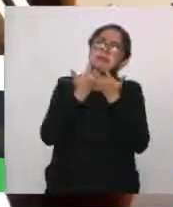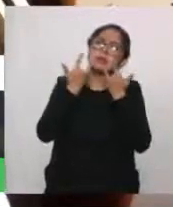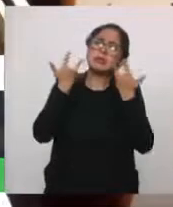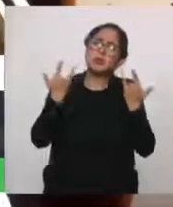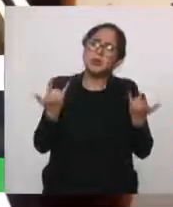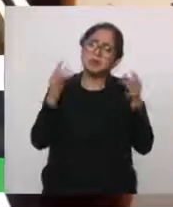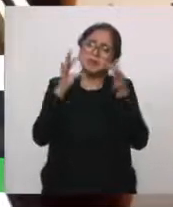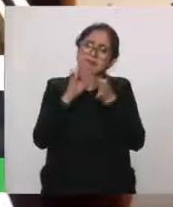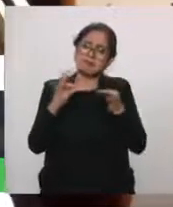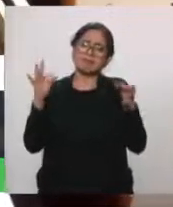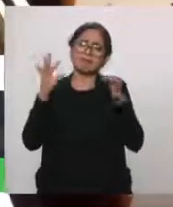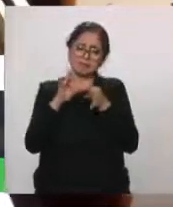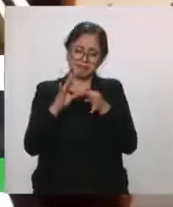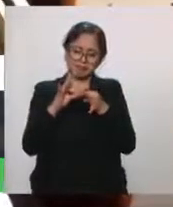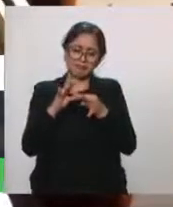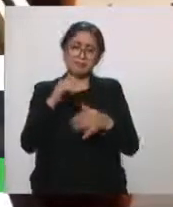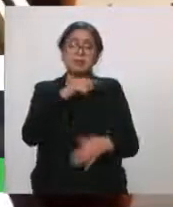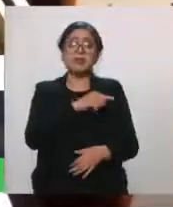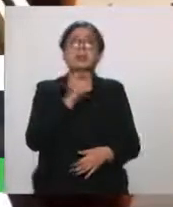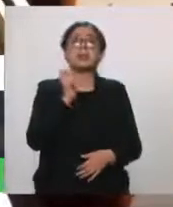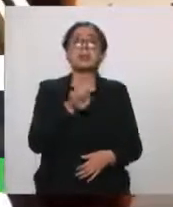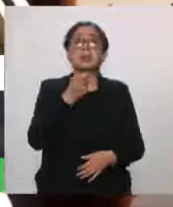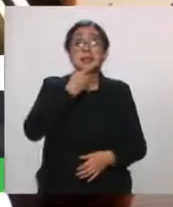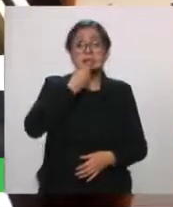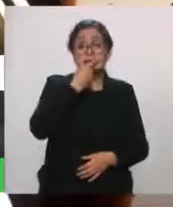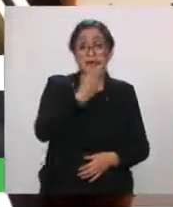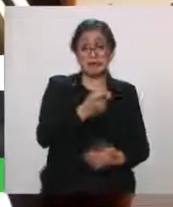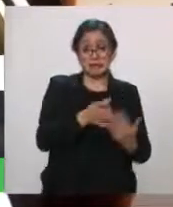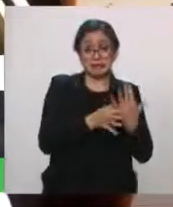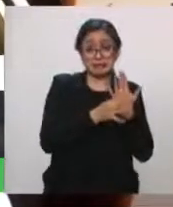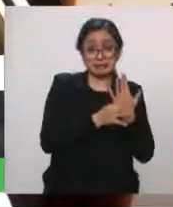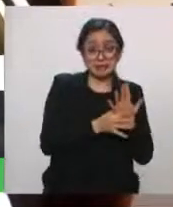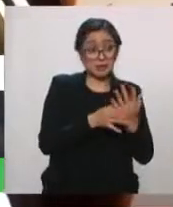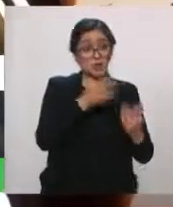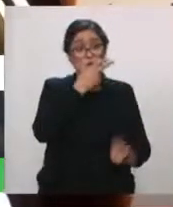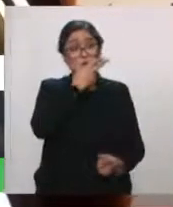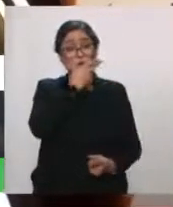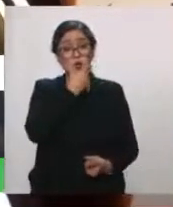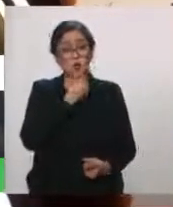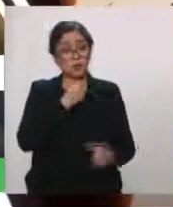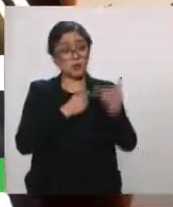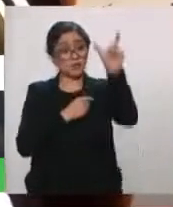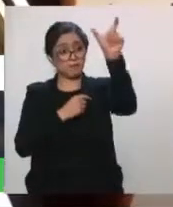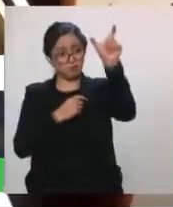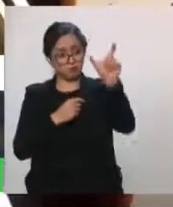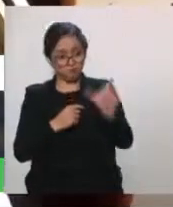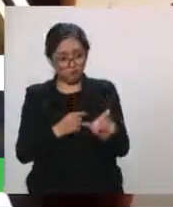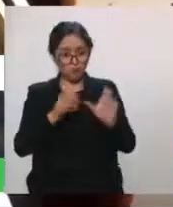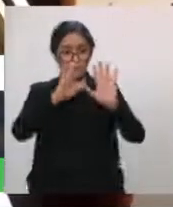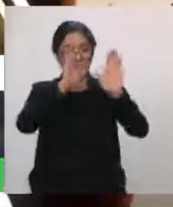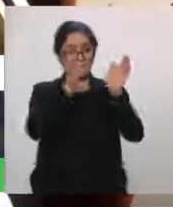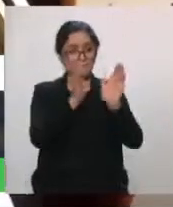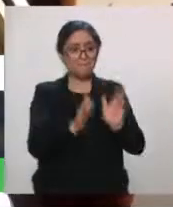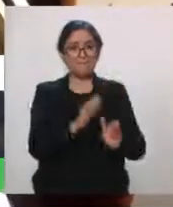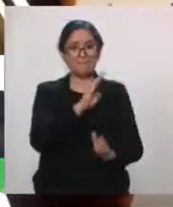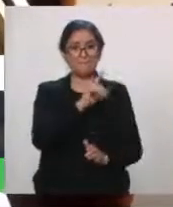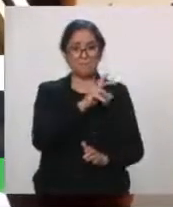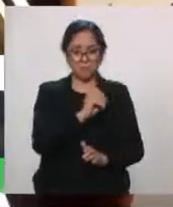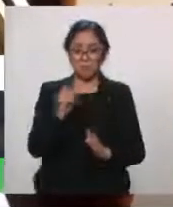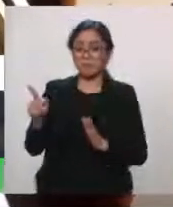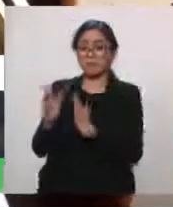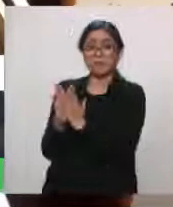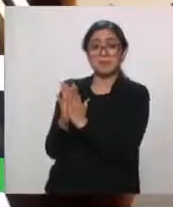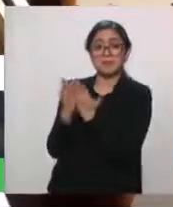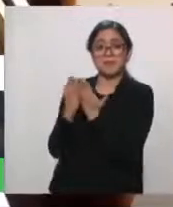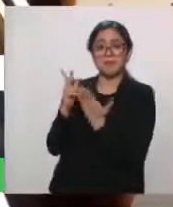como en la Biblia el hombre es hecho del barro, Dios hace al hombre de barro. En el Popol Vuh, uno de los